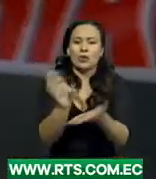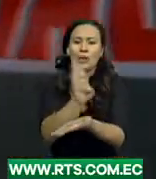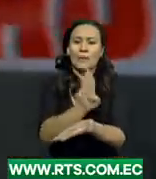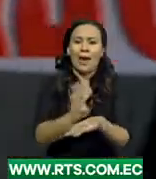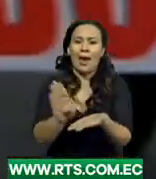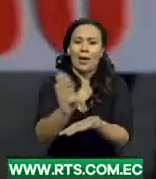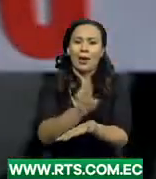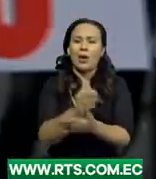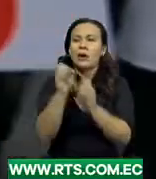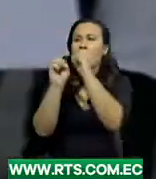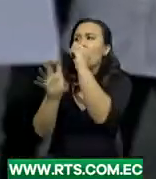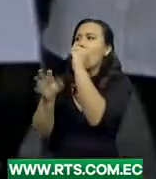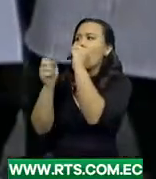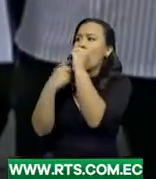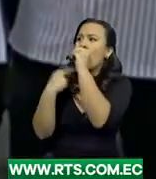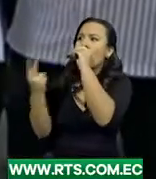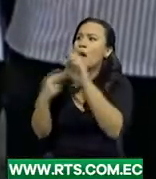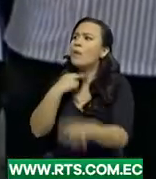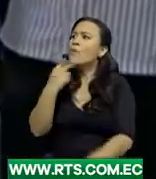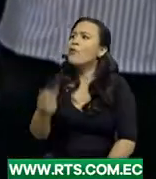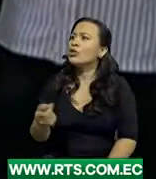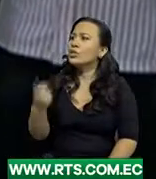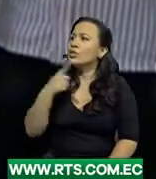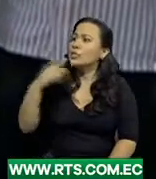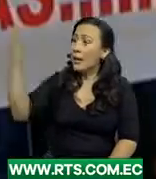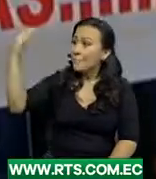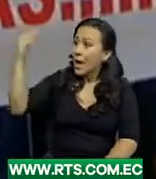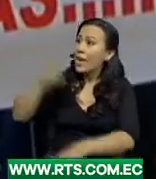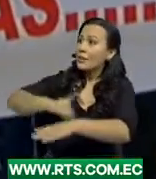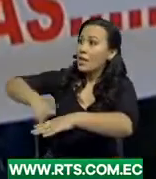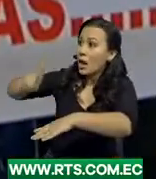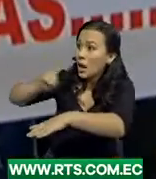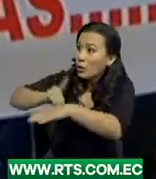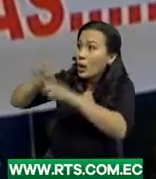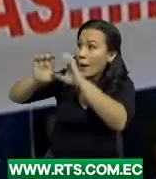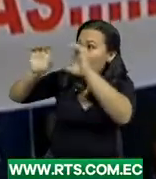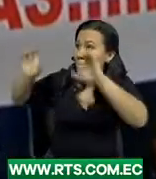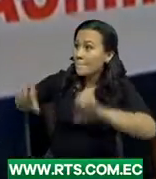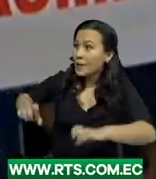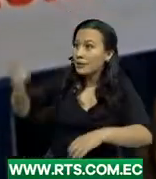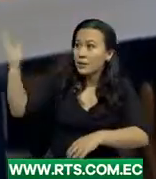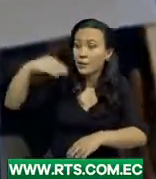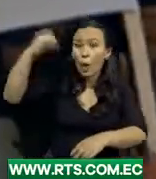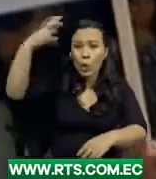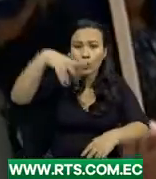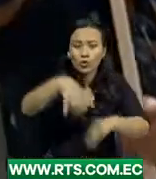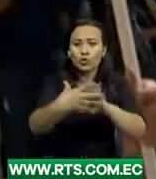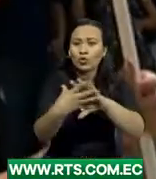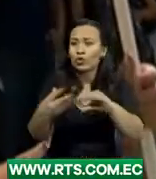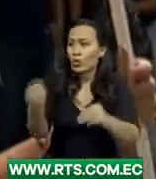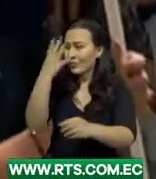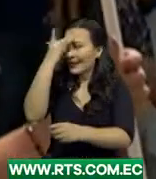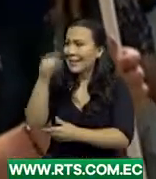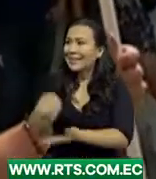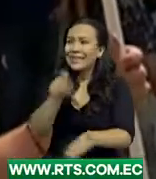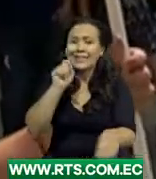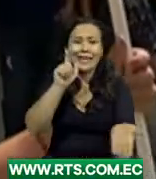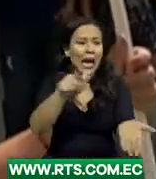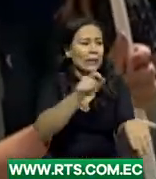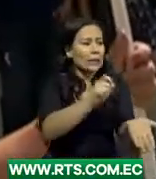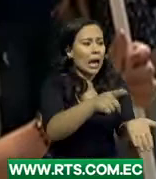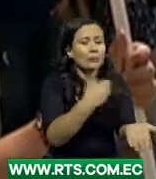Con megáfono en mano, pide a los directivos de CENEL EP solucionar esta situación, ya que los rubros que quieren